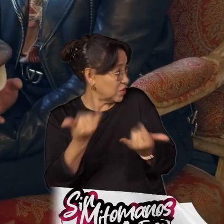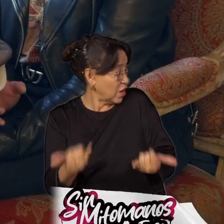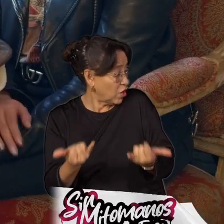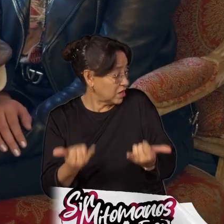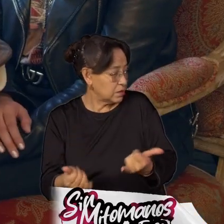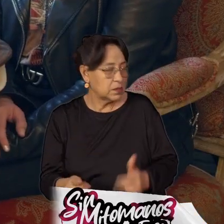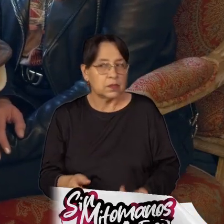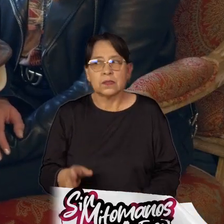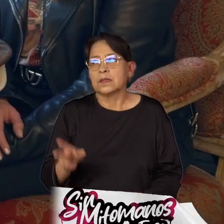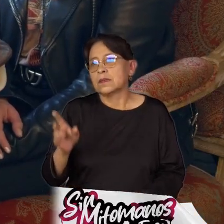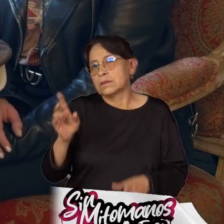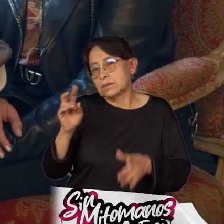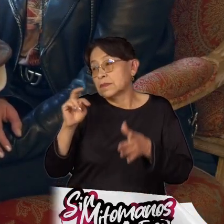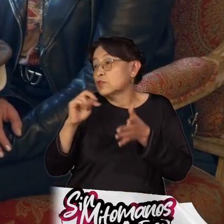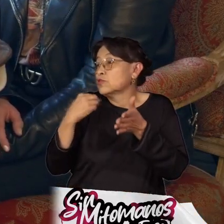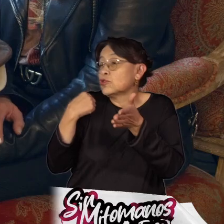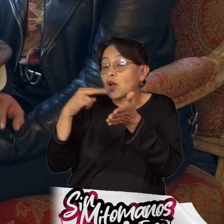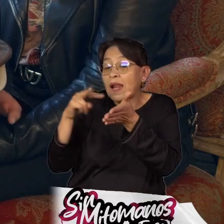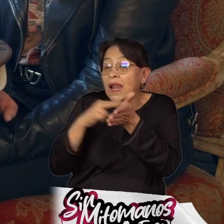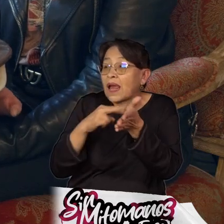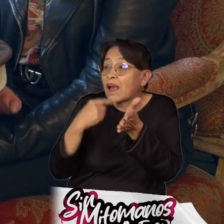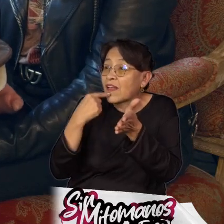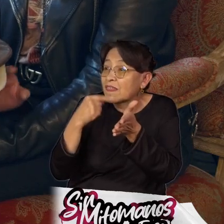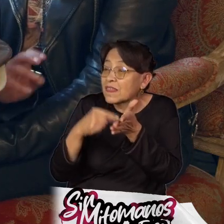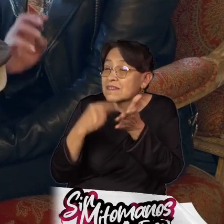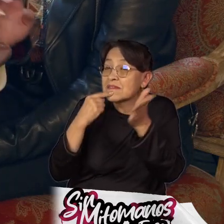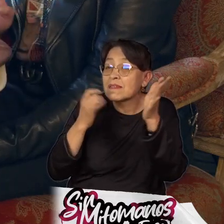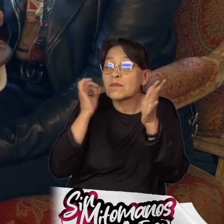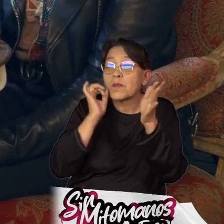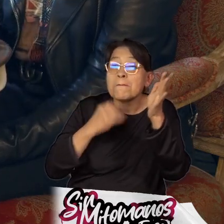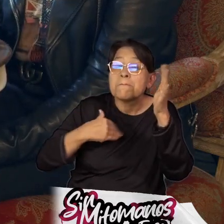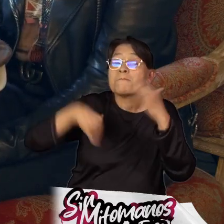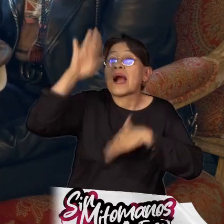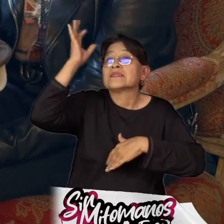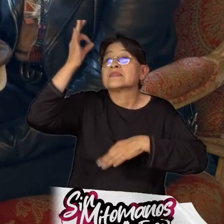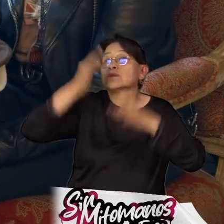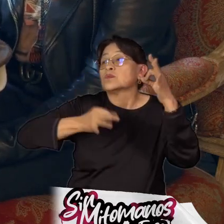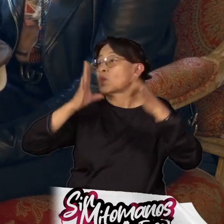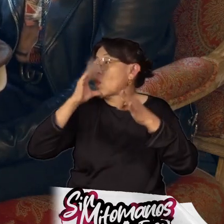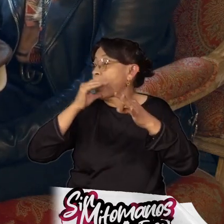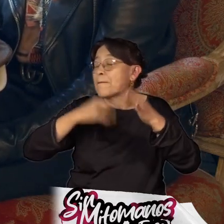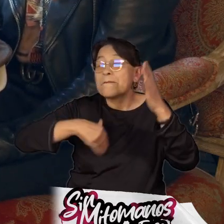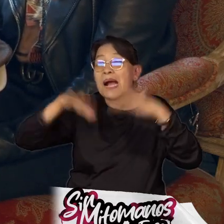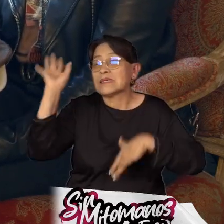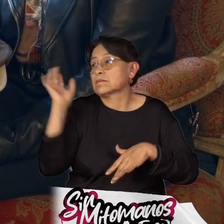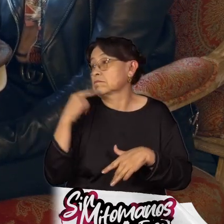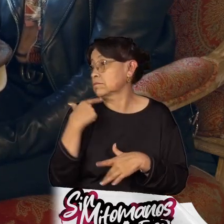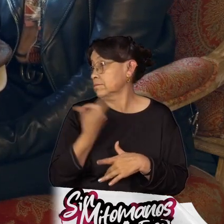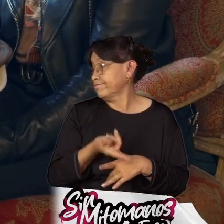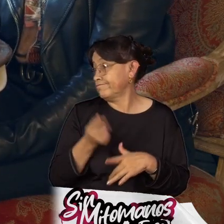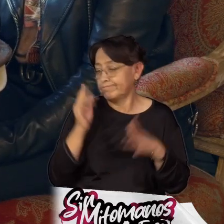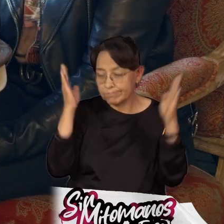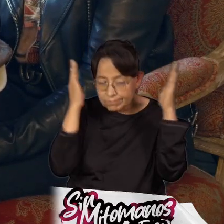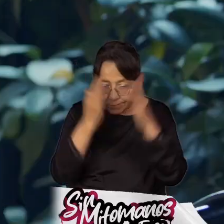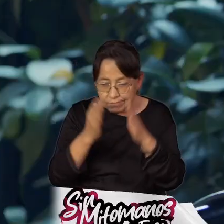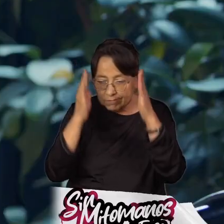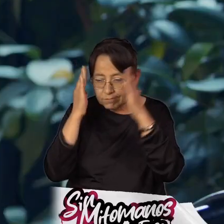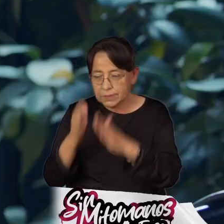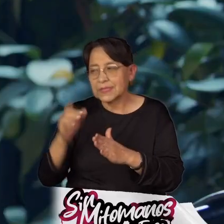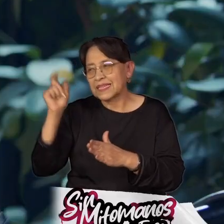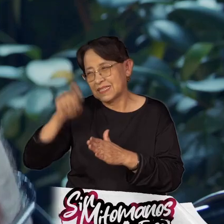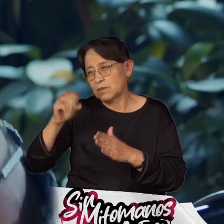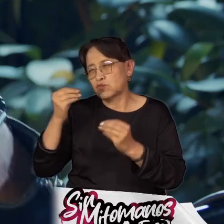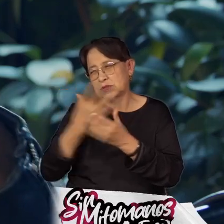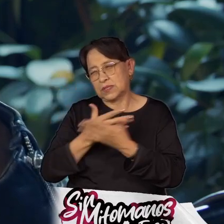llegar a generar mayor injusticia. Yo solo estoy viendo lo que he investigado. Bueno. Y esa focalización requiere ciertos